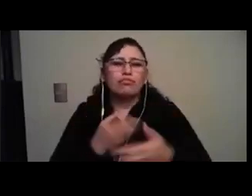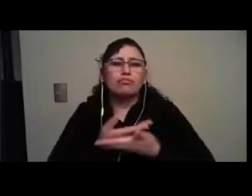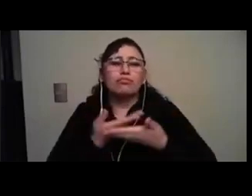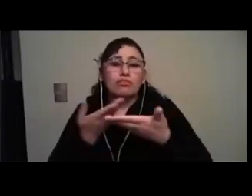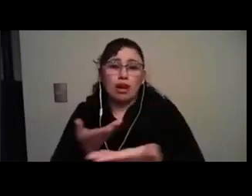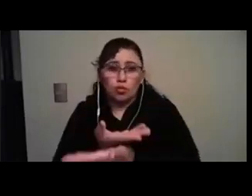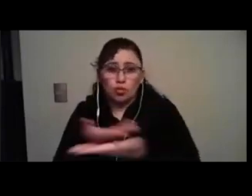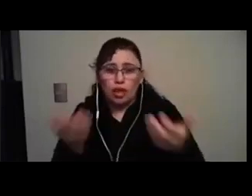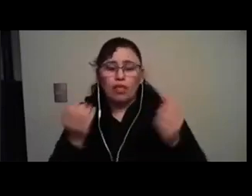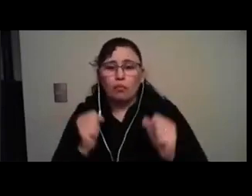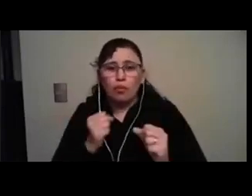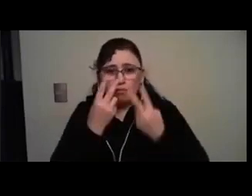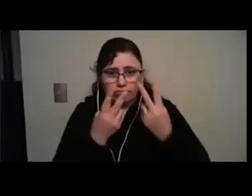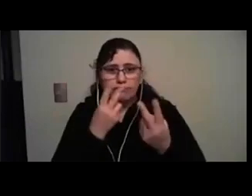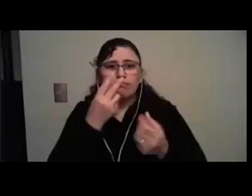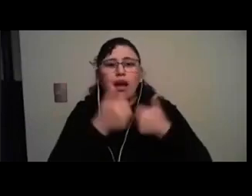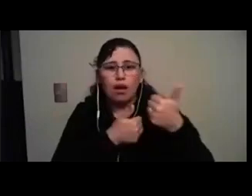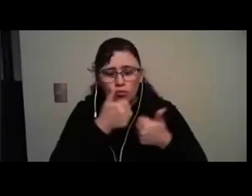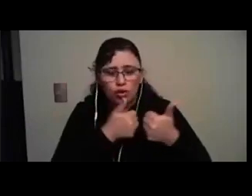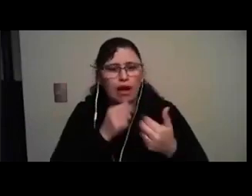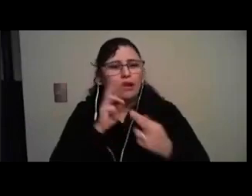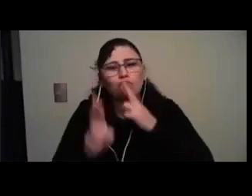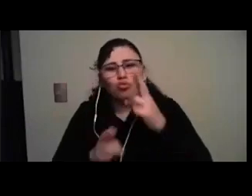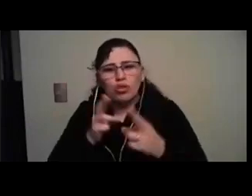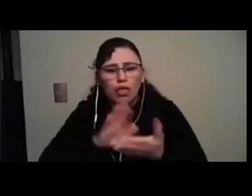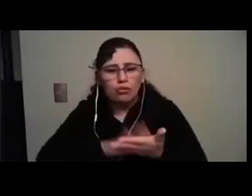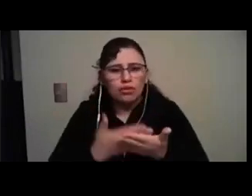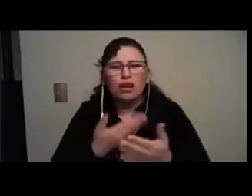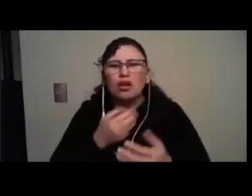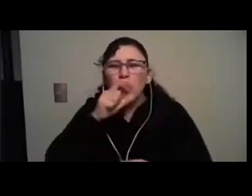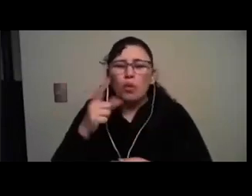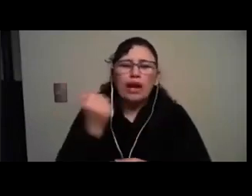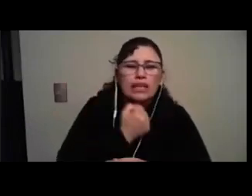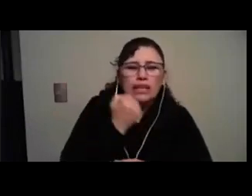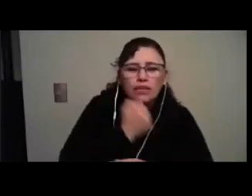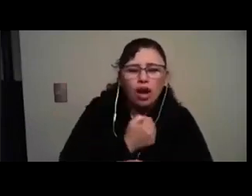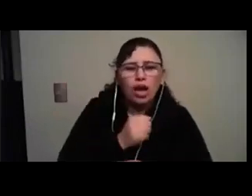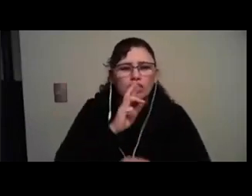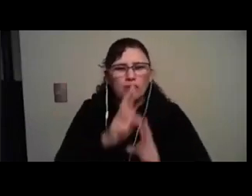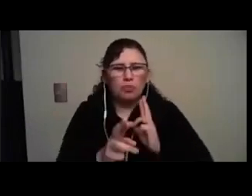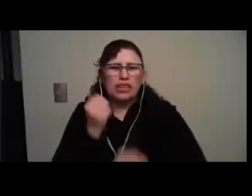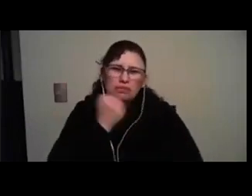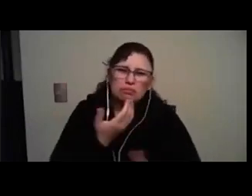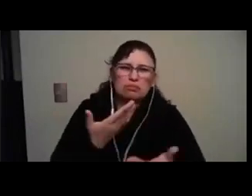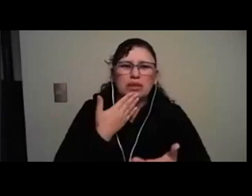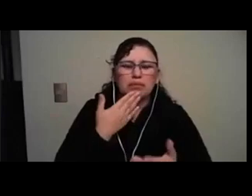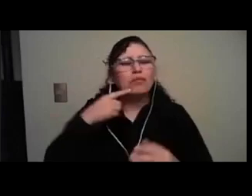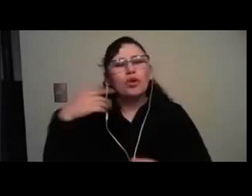todo y para que ustedes puedan ver también en qué respuestas se equivocaron, porque eso también es